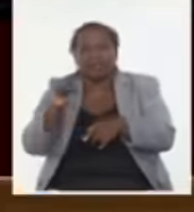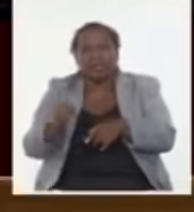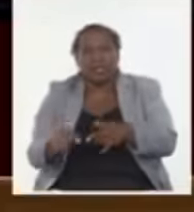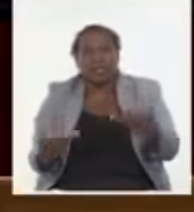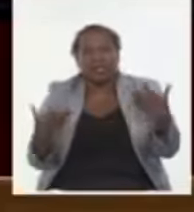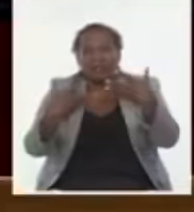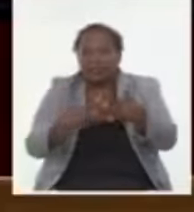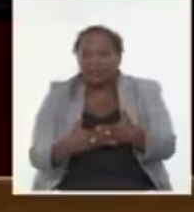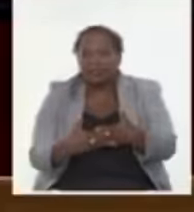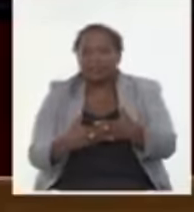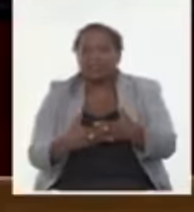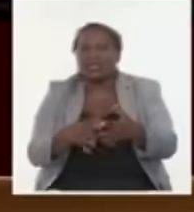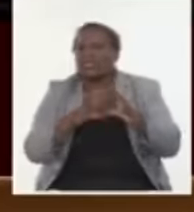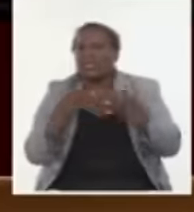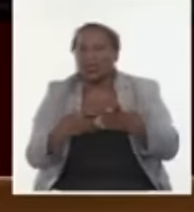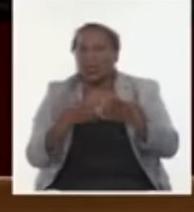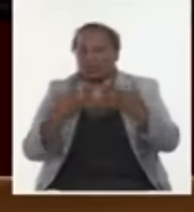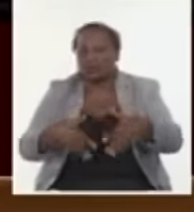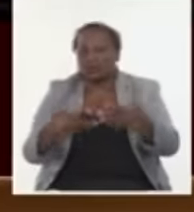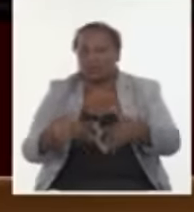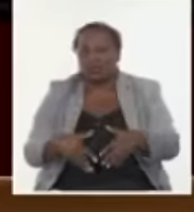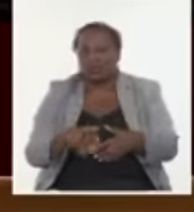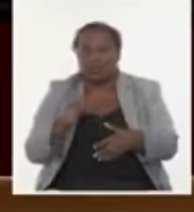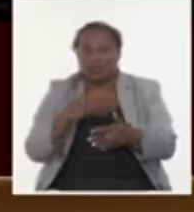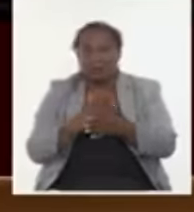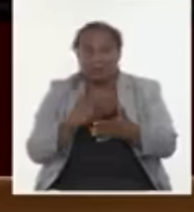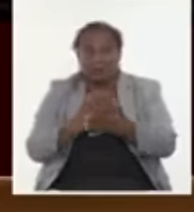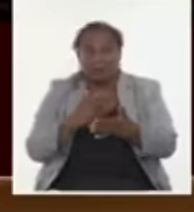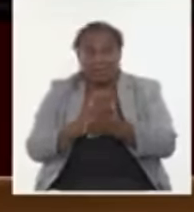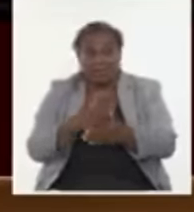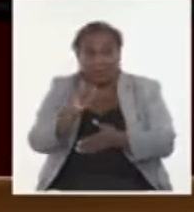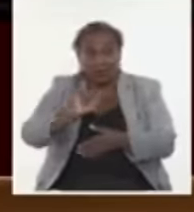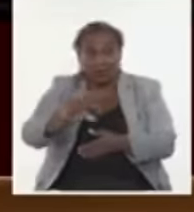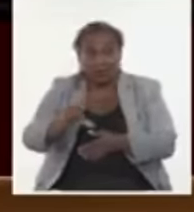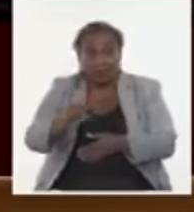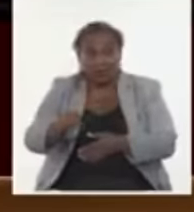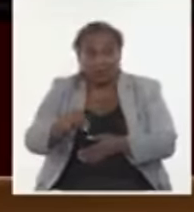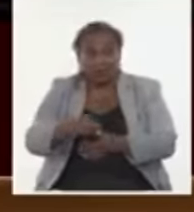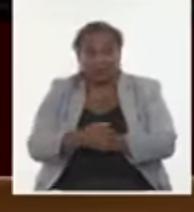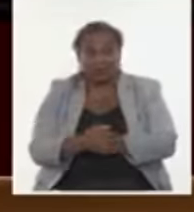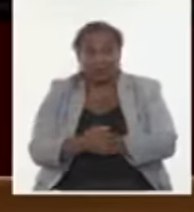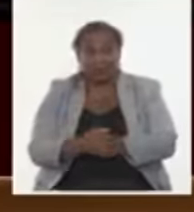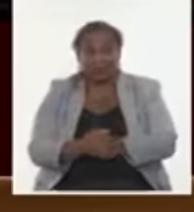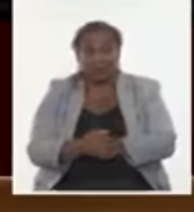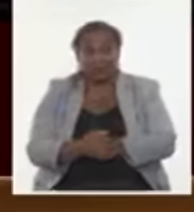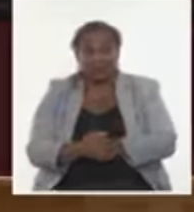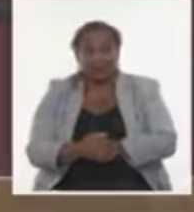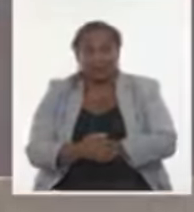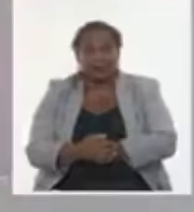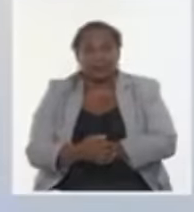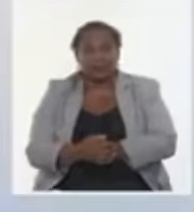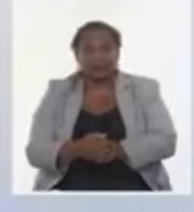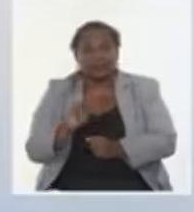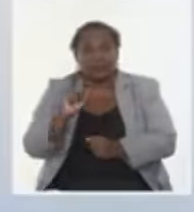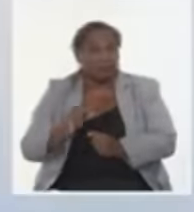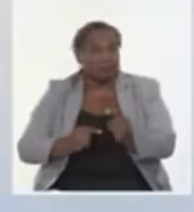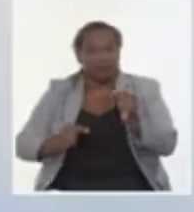actores. La empresa estatal socialista es